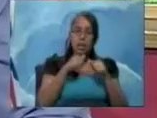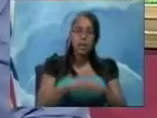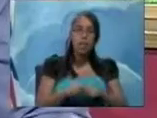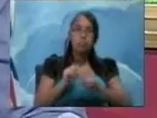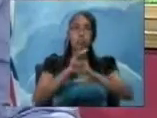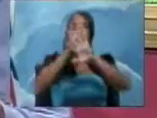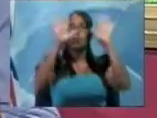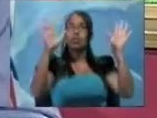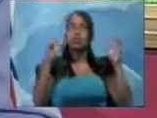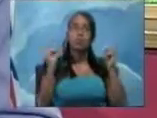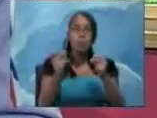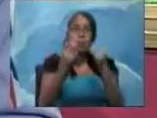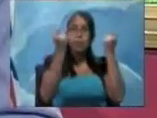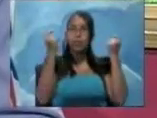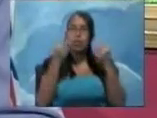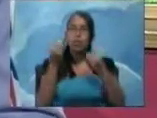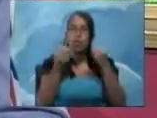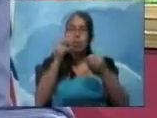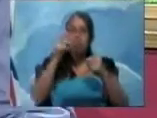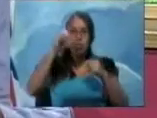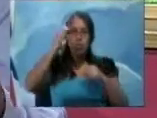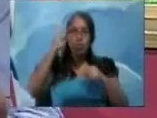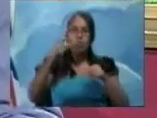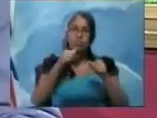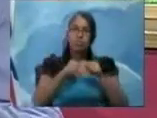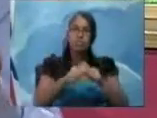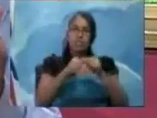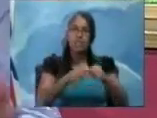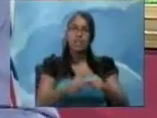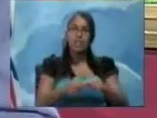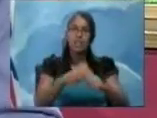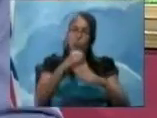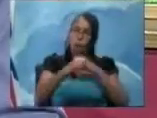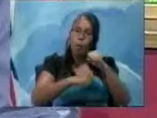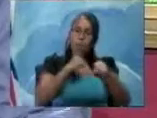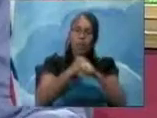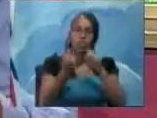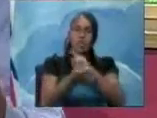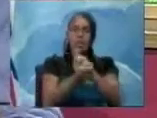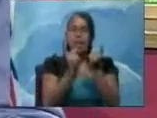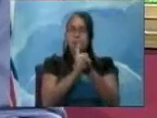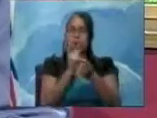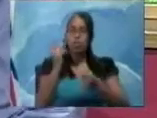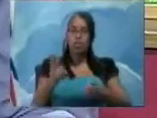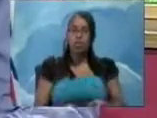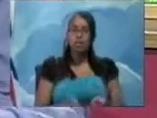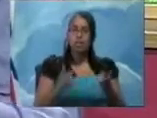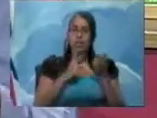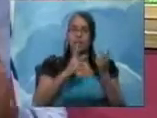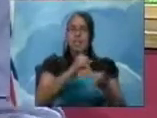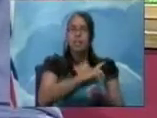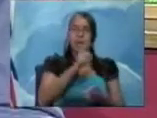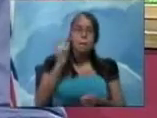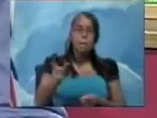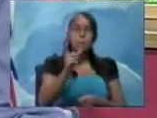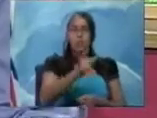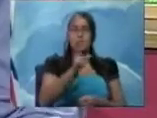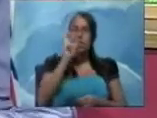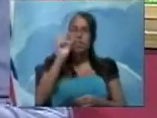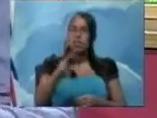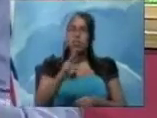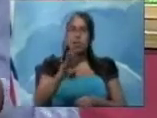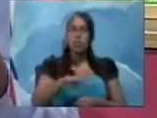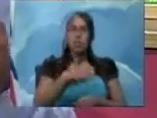sorprendidos como Dios sigue orando cómo Dios sigue cambiando las vidas que personas que que mire que nunca podían